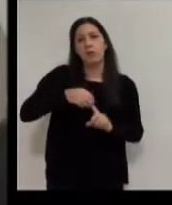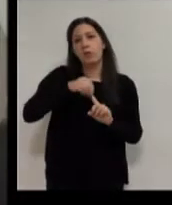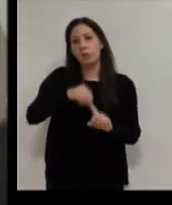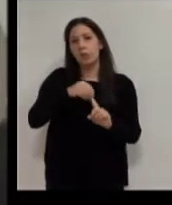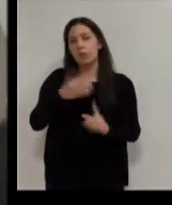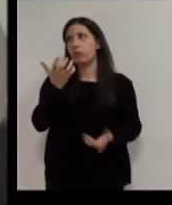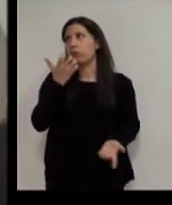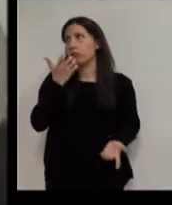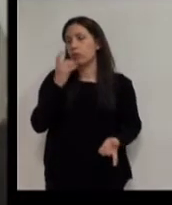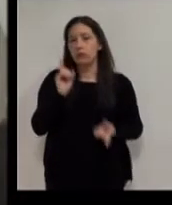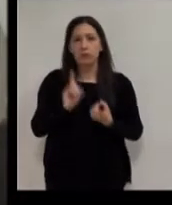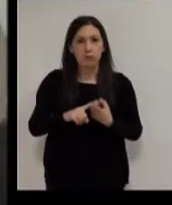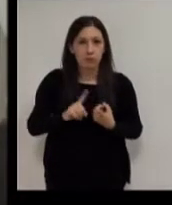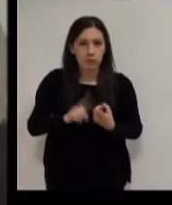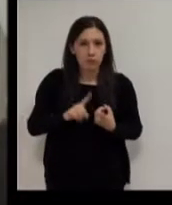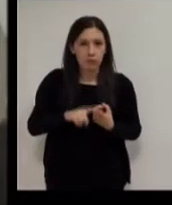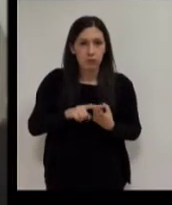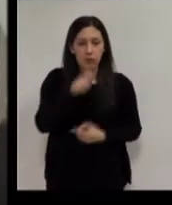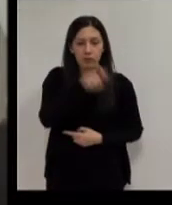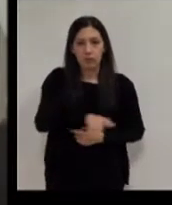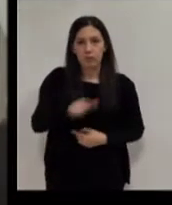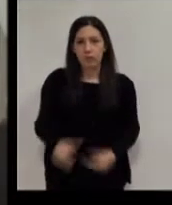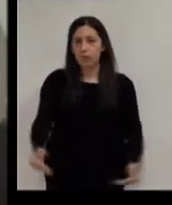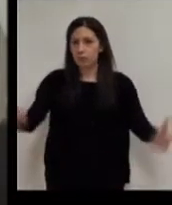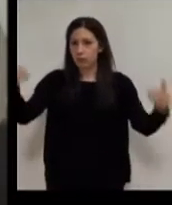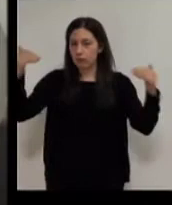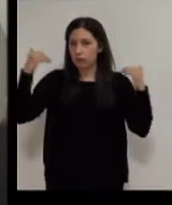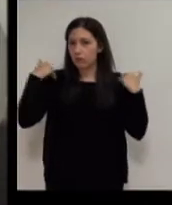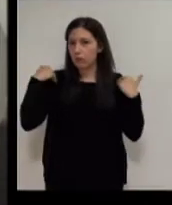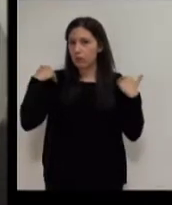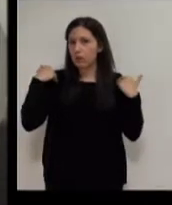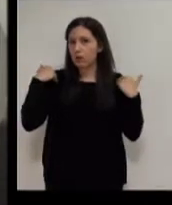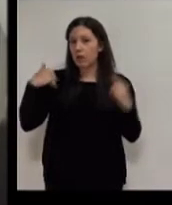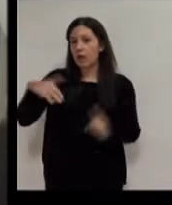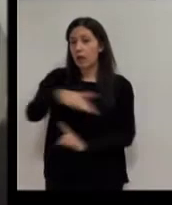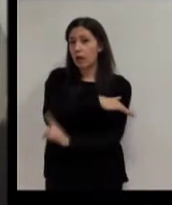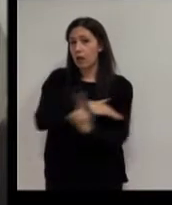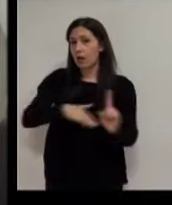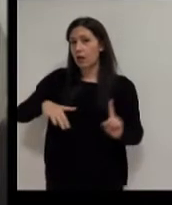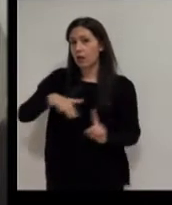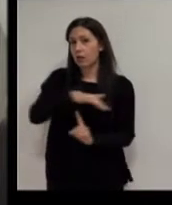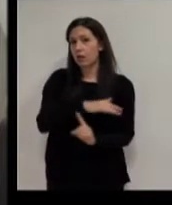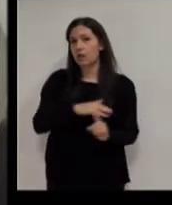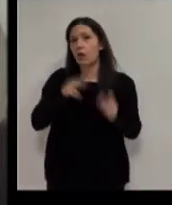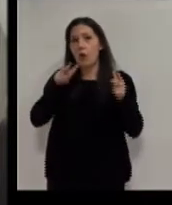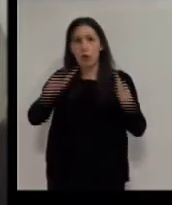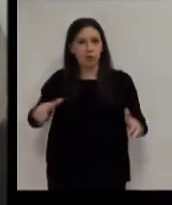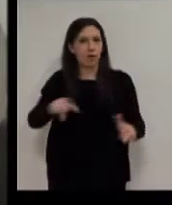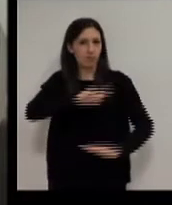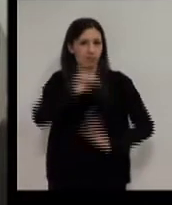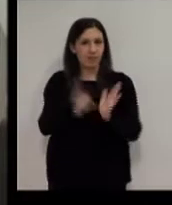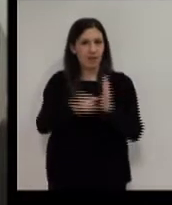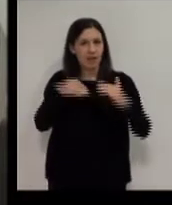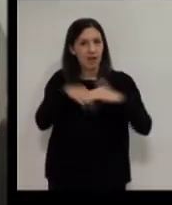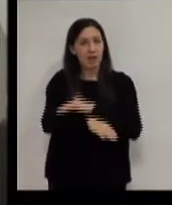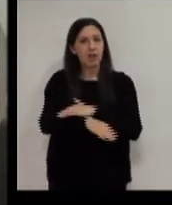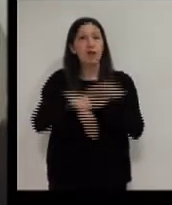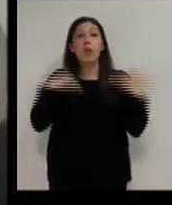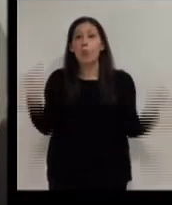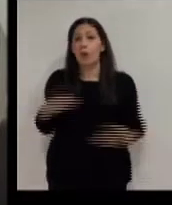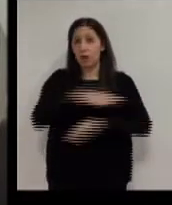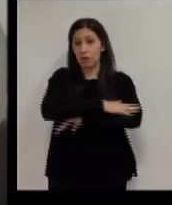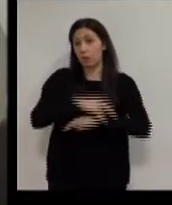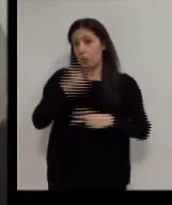por los responsables de que el entorno del hotel sea accesible, y al final son las